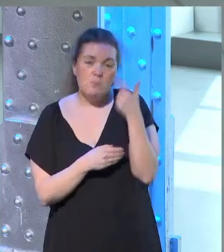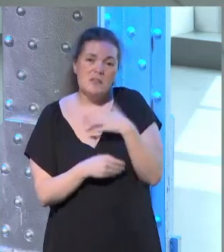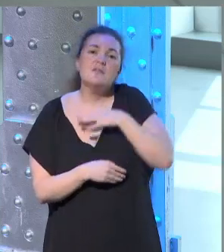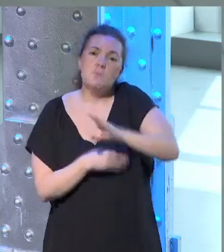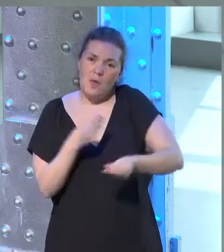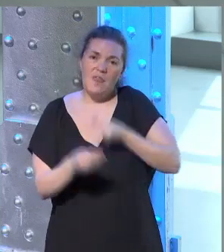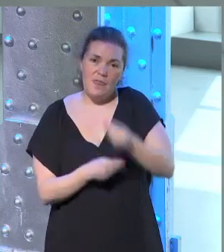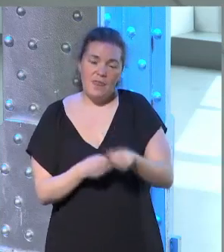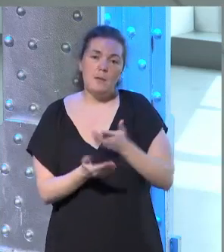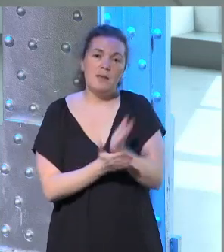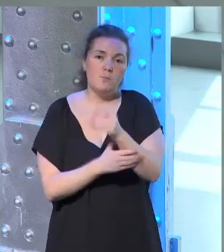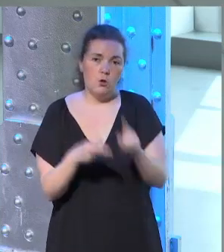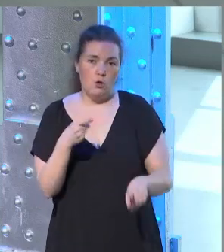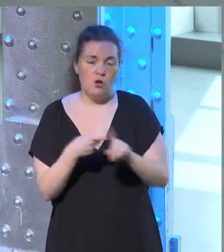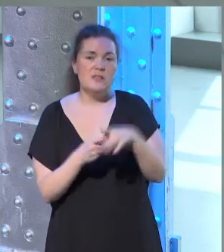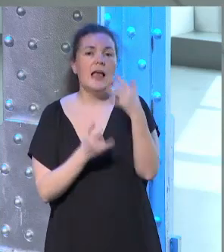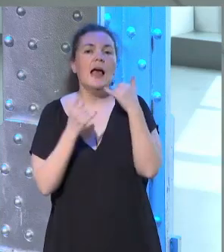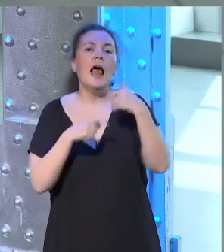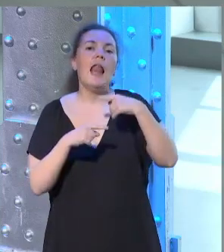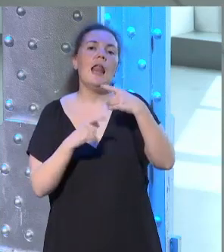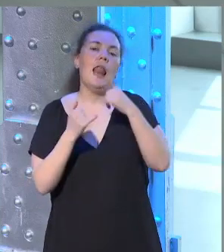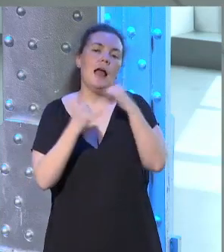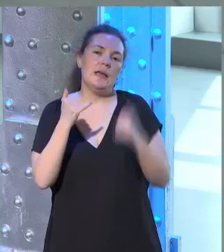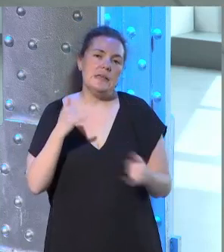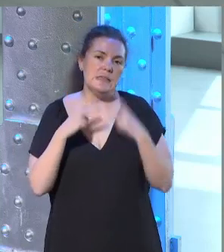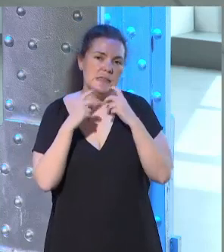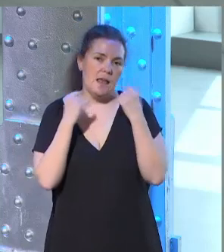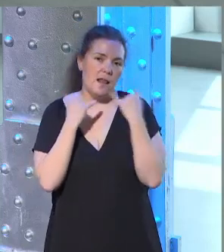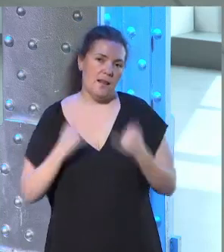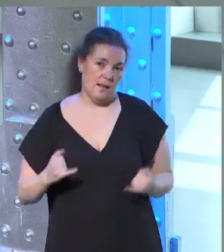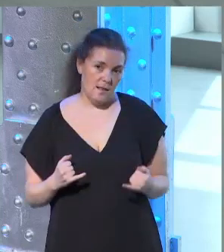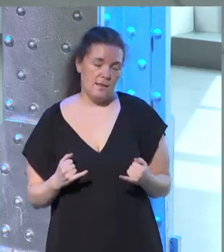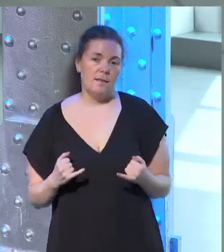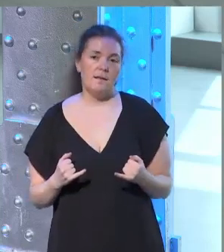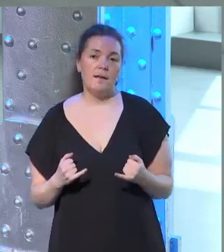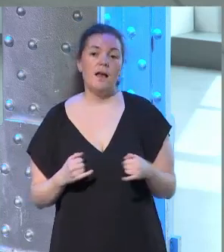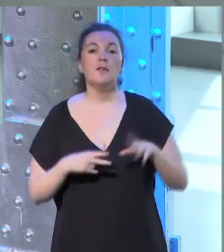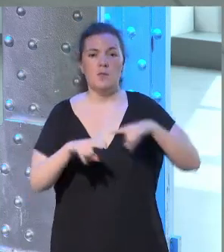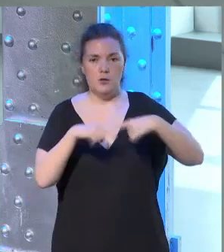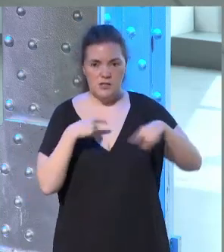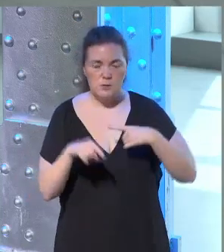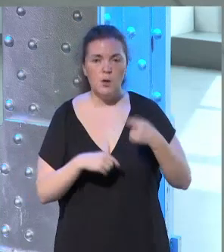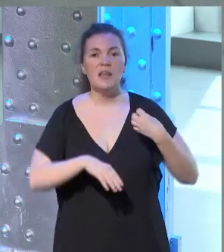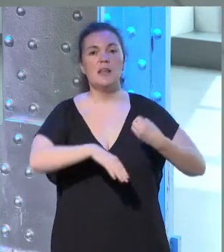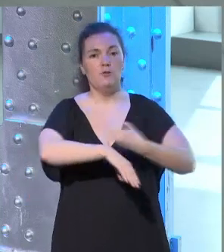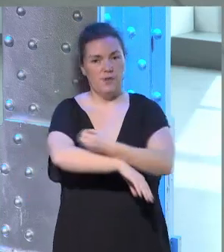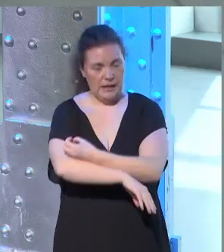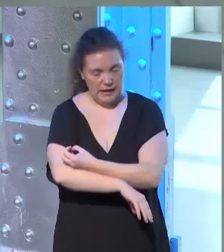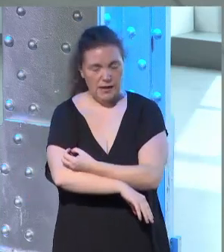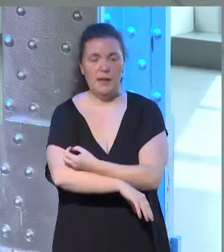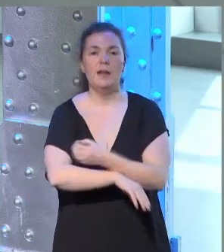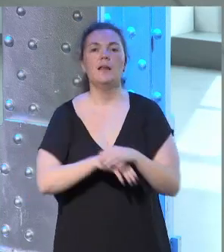a través de dos mecanismos. La eficiencia energética, con la electrificación de los transportes, del ferrocarril.